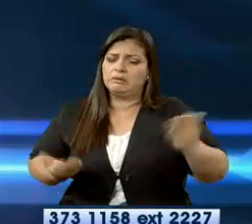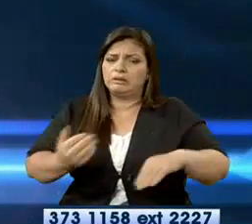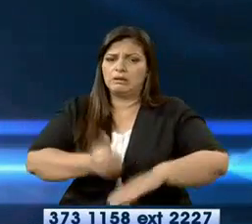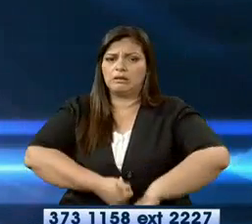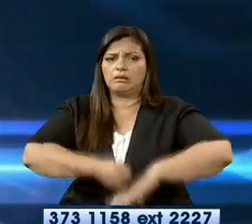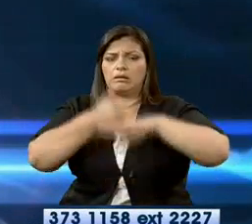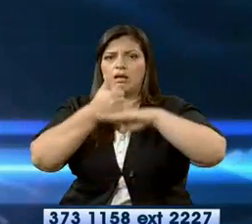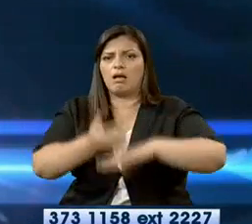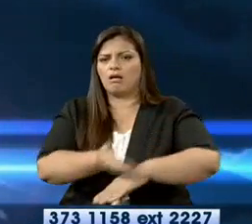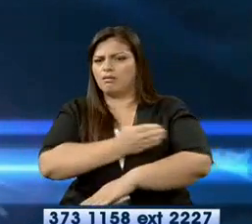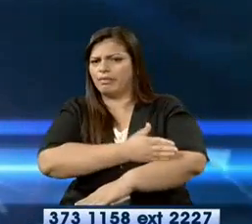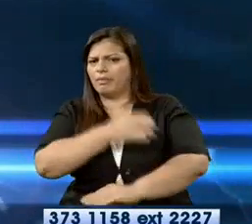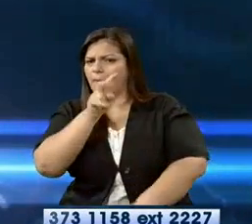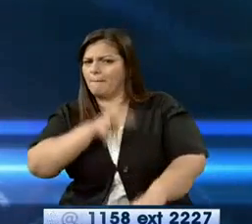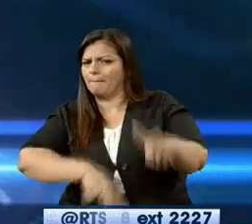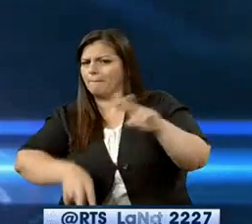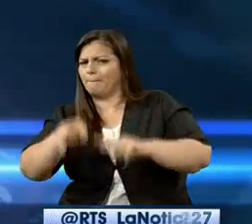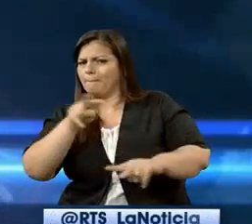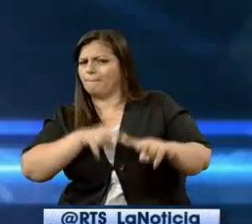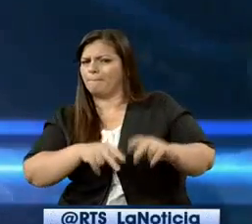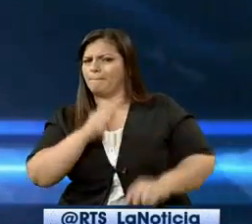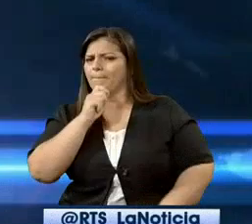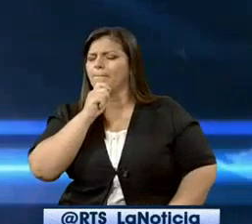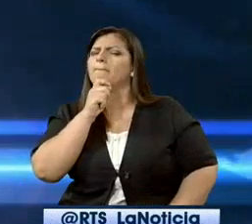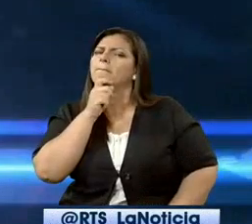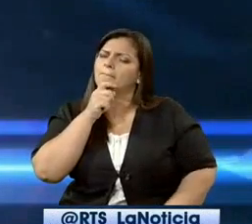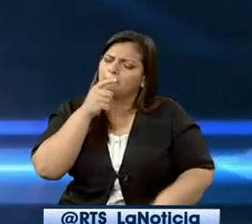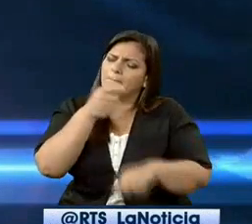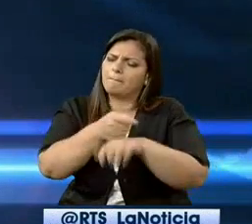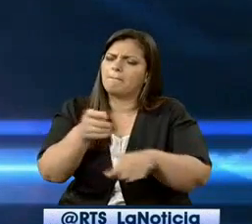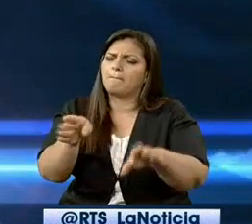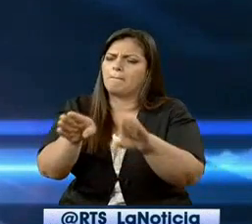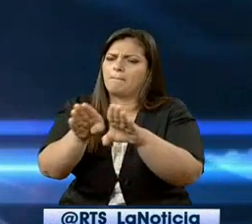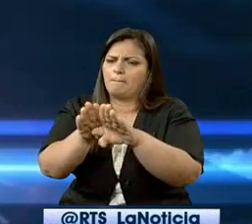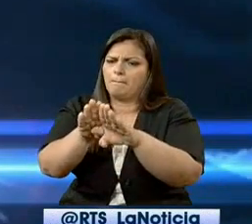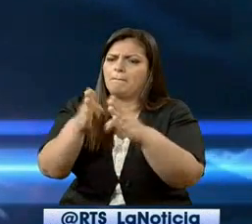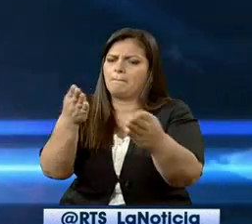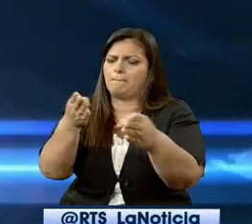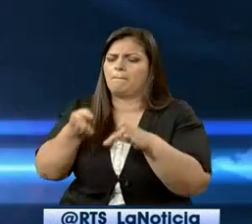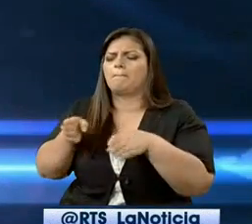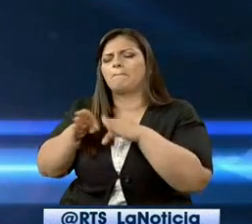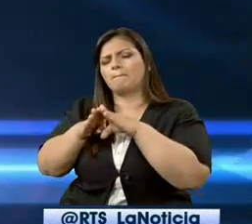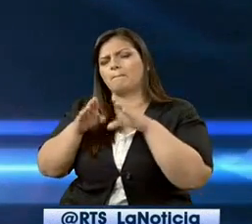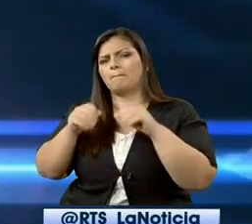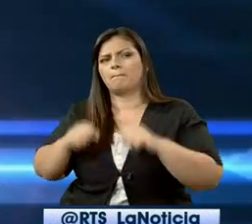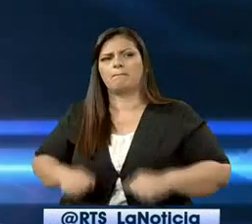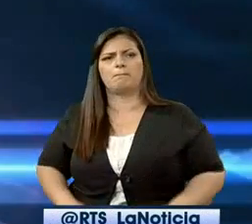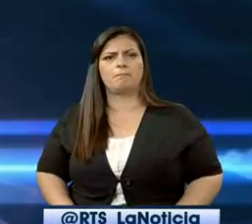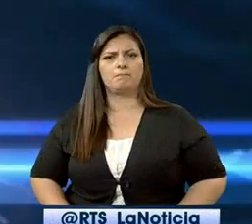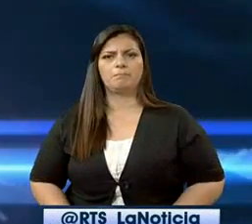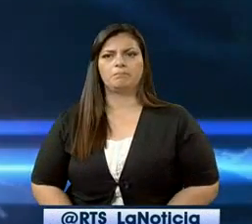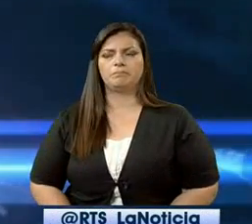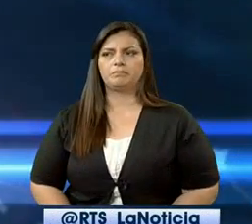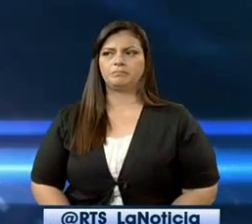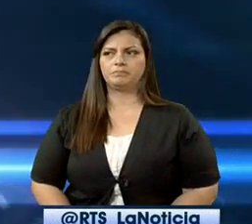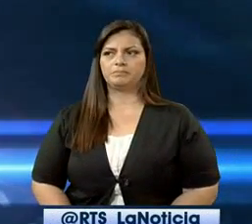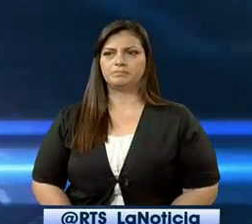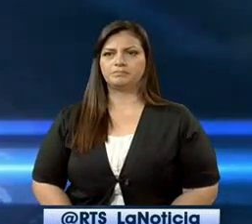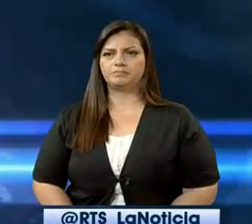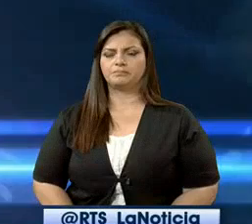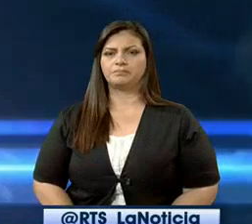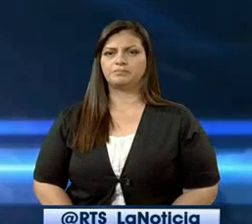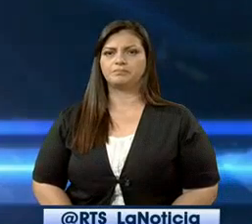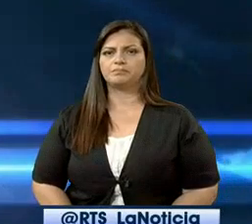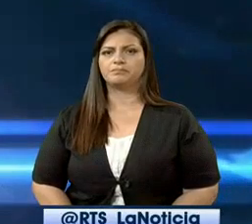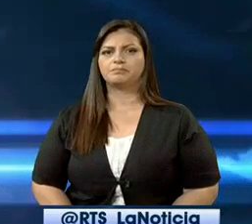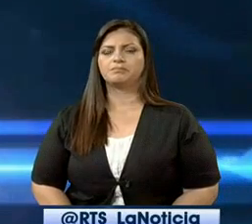visto, yo ando en la calle como cualquier otra persona, no he visto nunca, no sé si Maquilón me diga, Lorena,